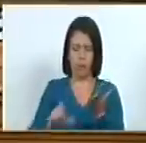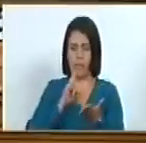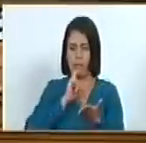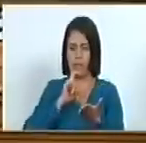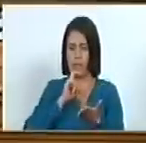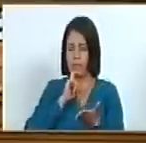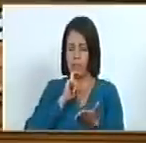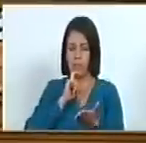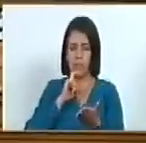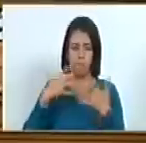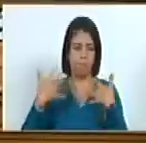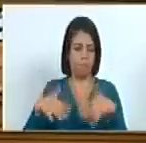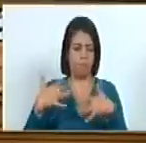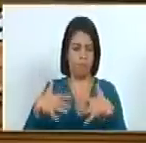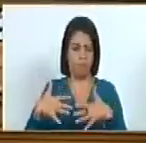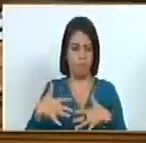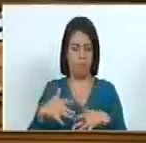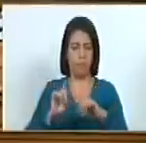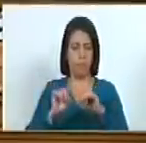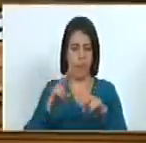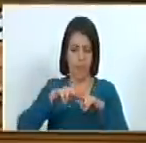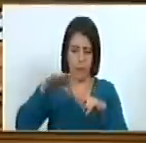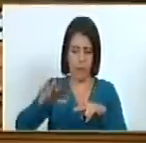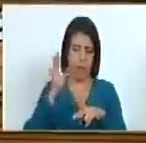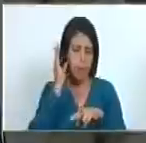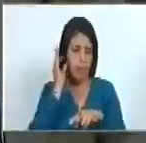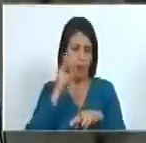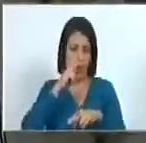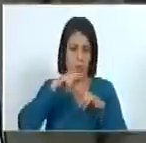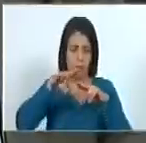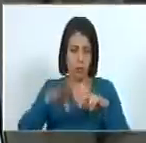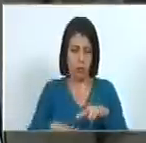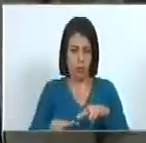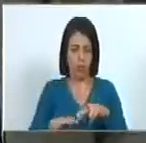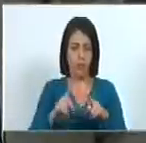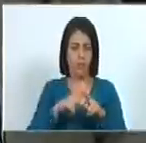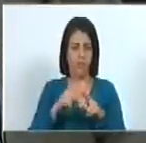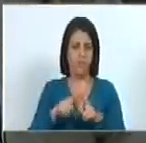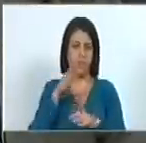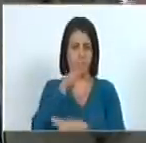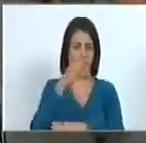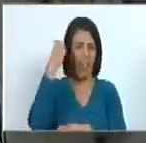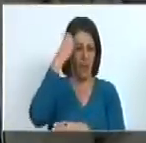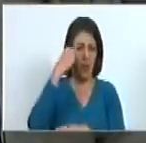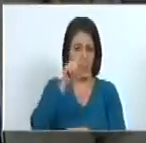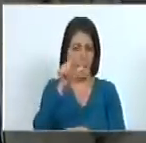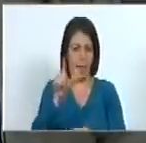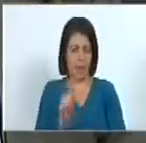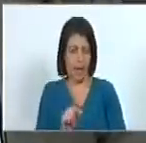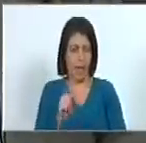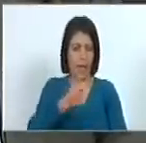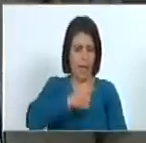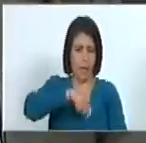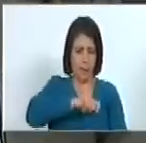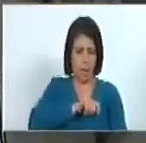complejas, difíciles, para niñas y niños que tenían que ir a Europa, tenían que ir a Italia, tenían que ir a España